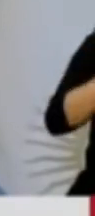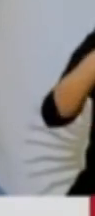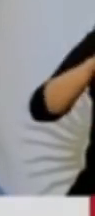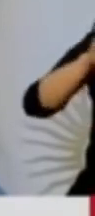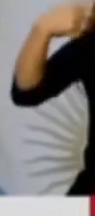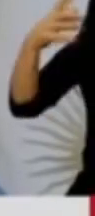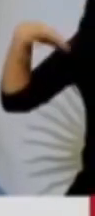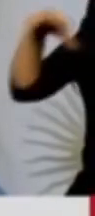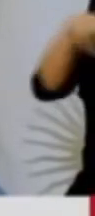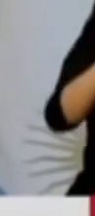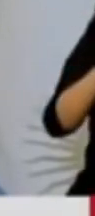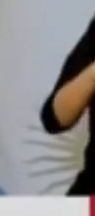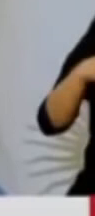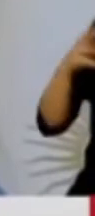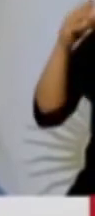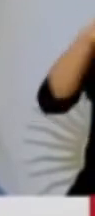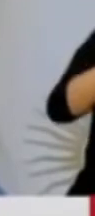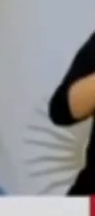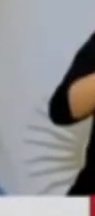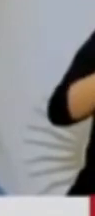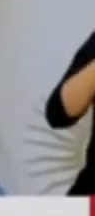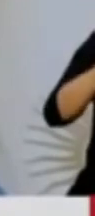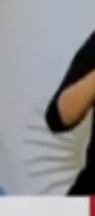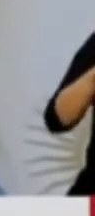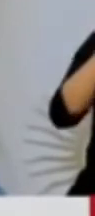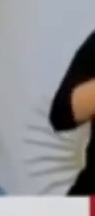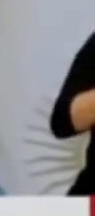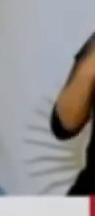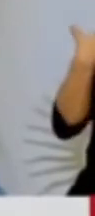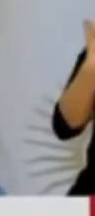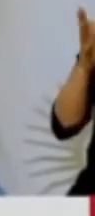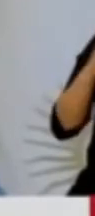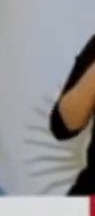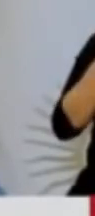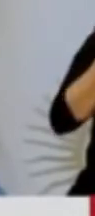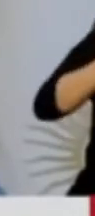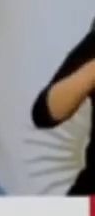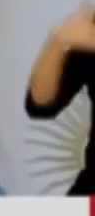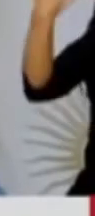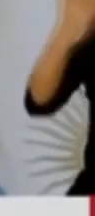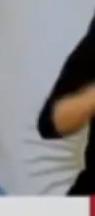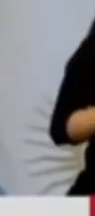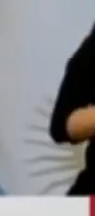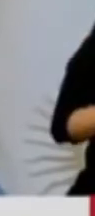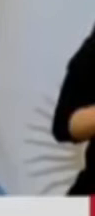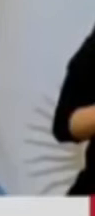terceros organismos que rigen para el régimen general de importación. A tal